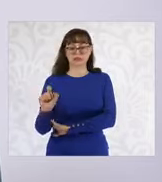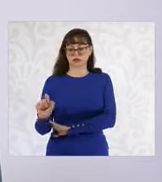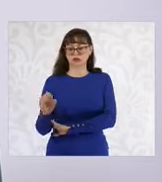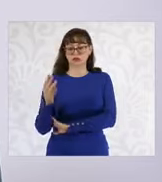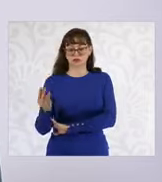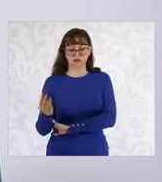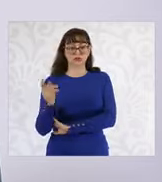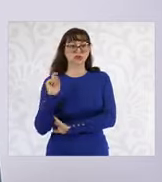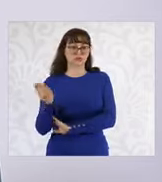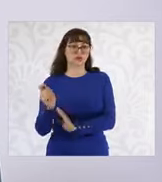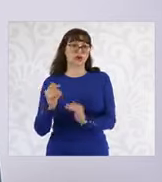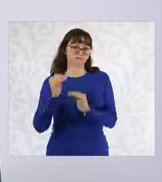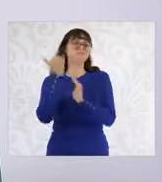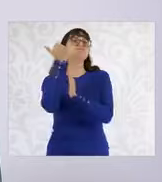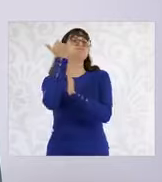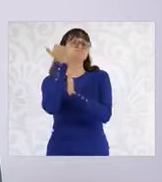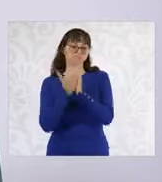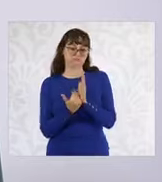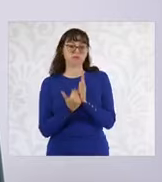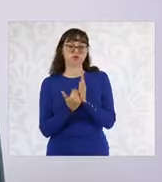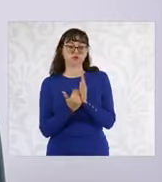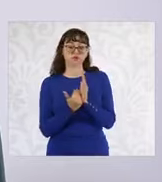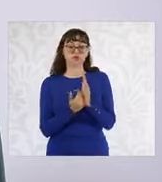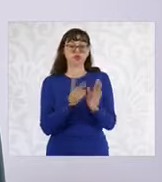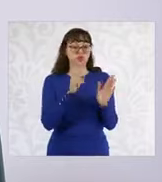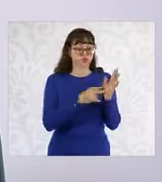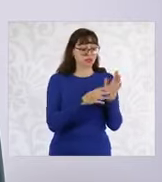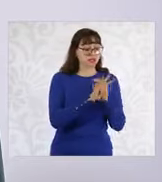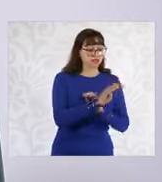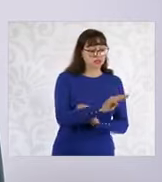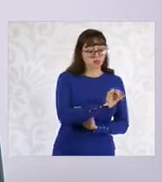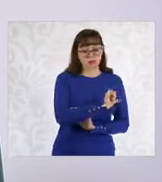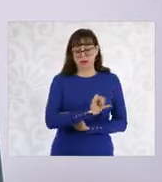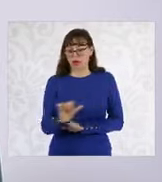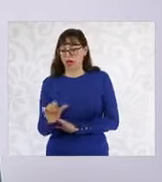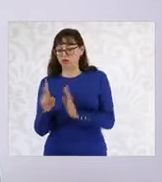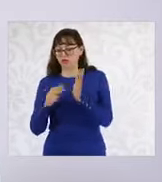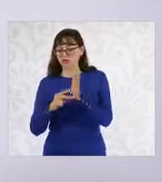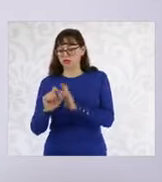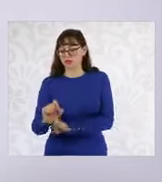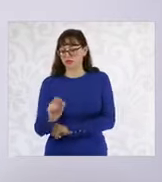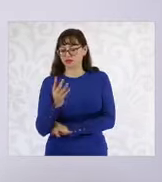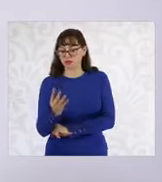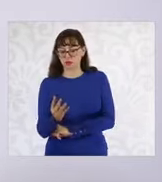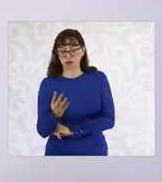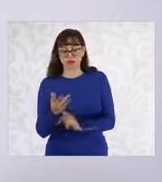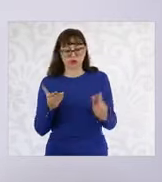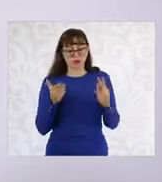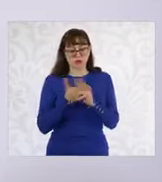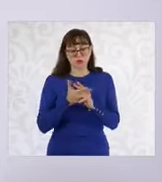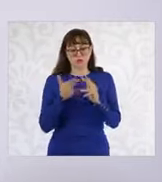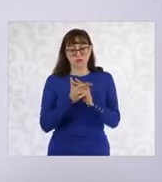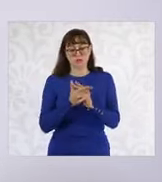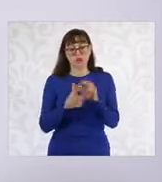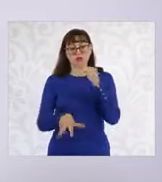75.3 homicidios. Es decir, que entre 2019 y 2024 hay una reducción del